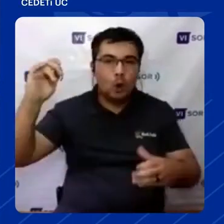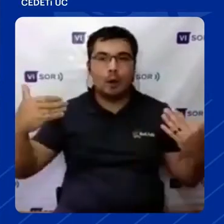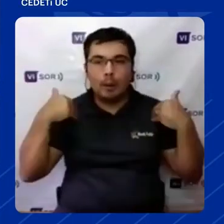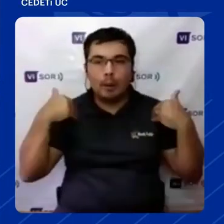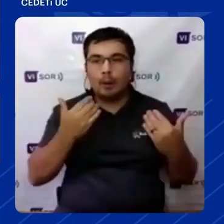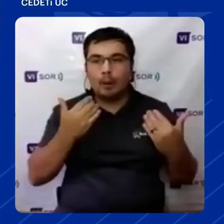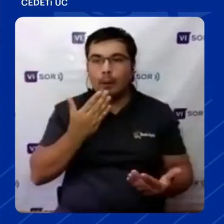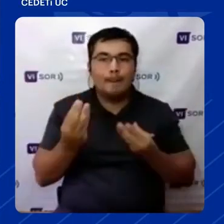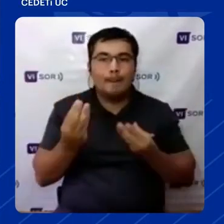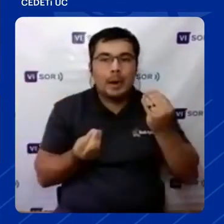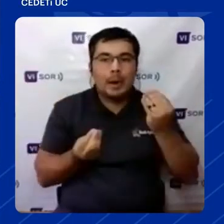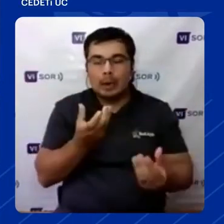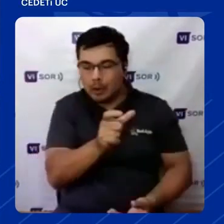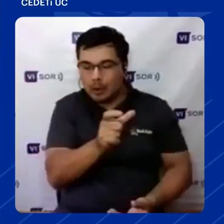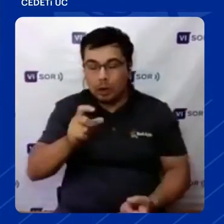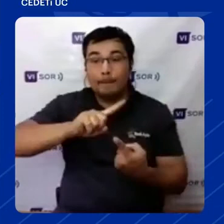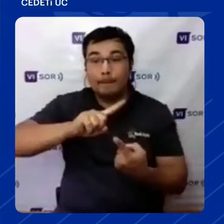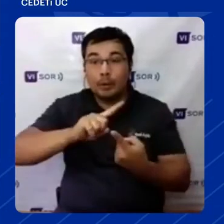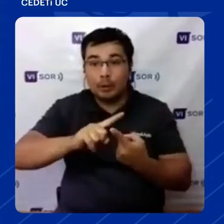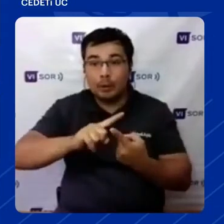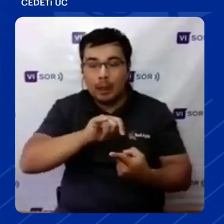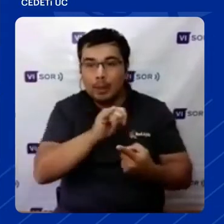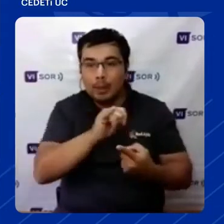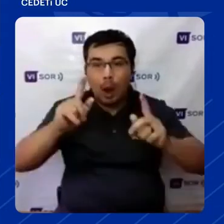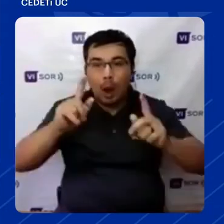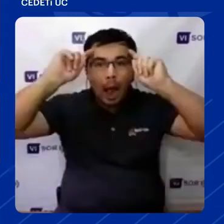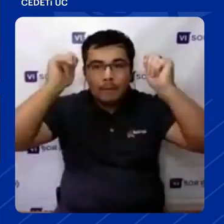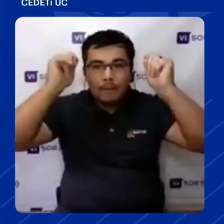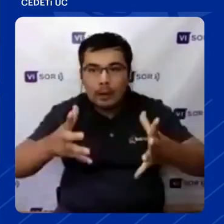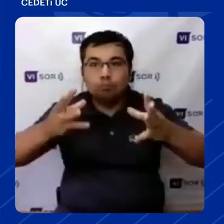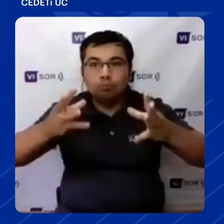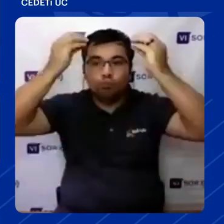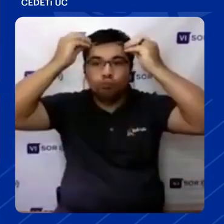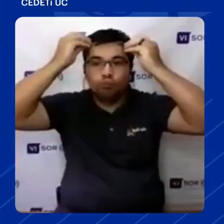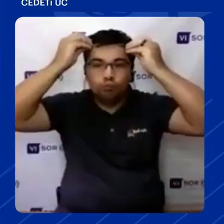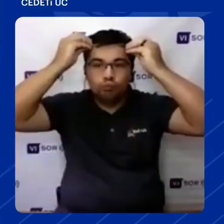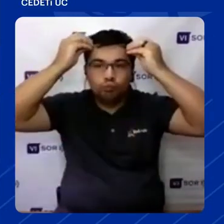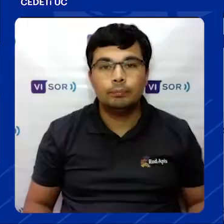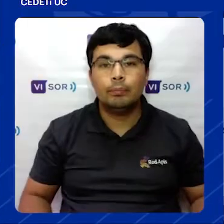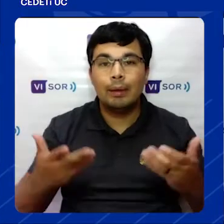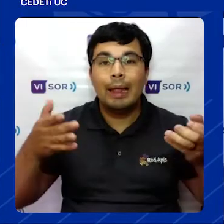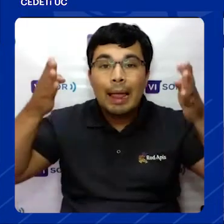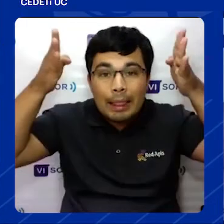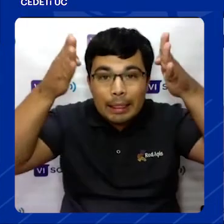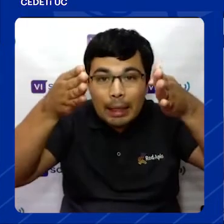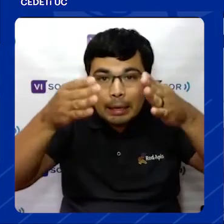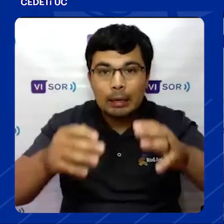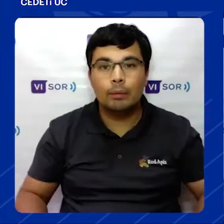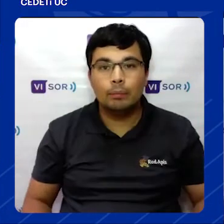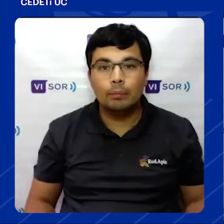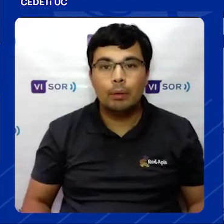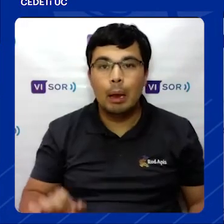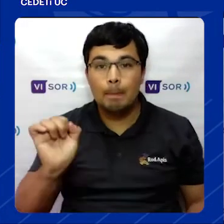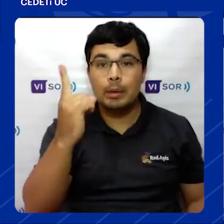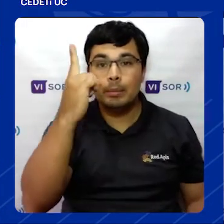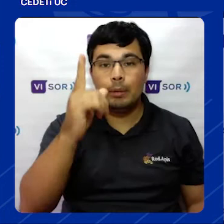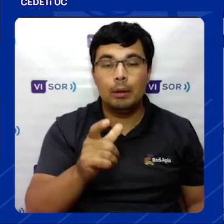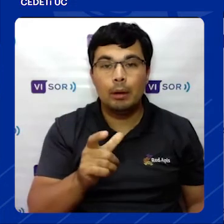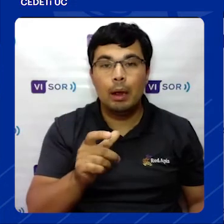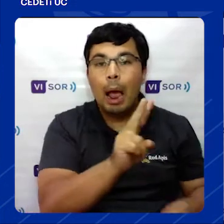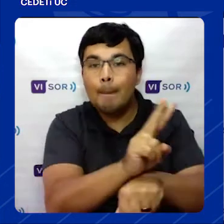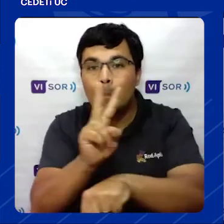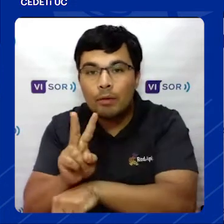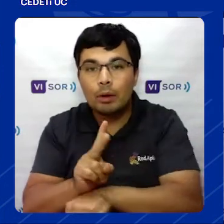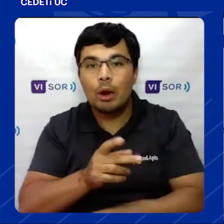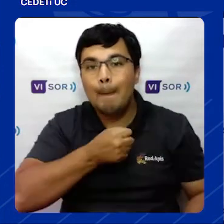ya contar con las habilidades necesarias para poder adaptar textos. Está dirigido principalmente